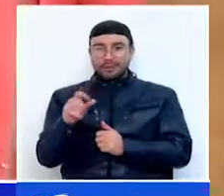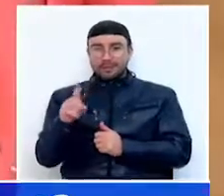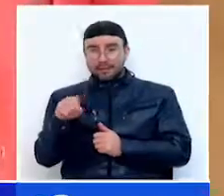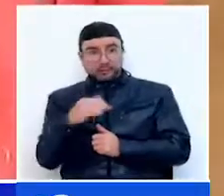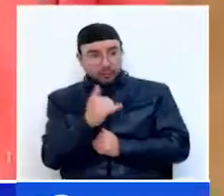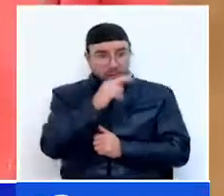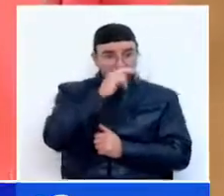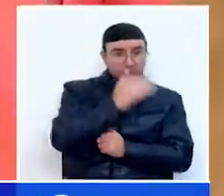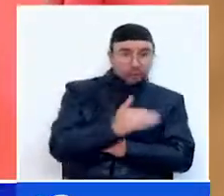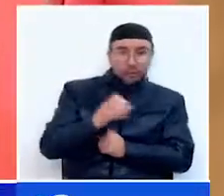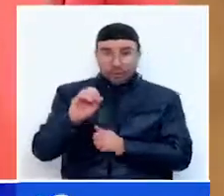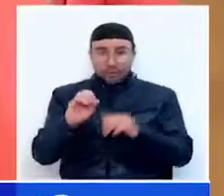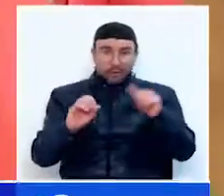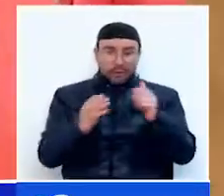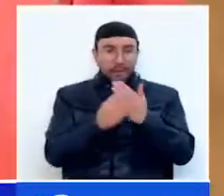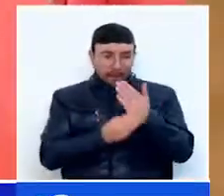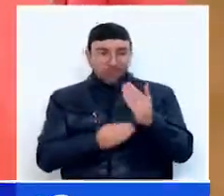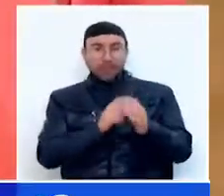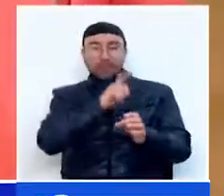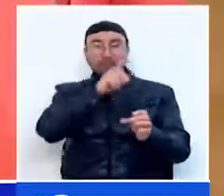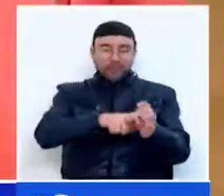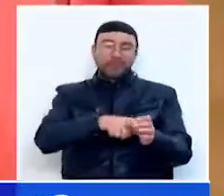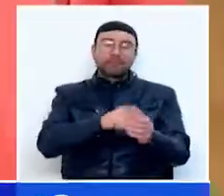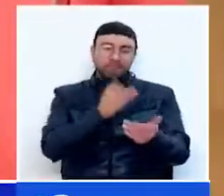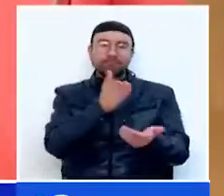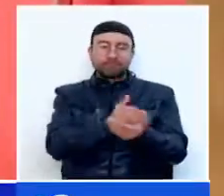niñas de sectores vulnerables de la Villa del Cacique.